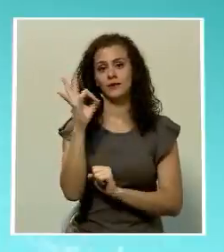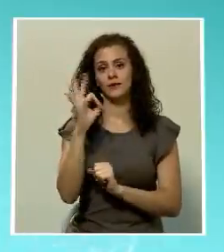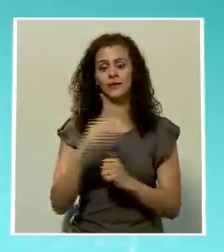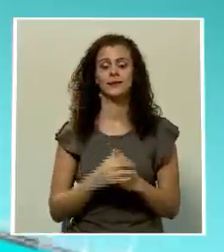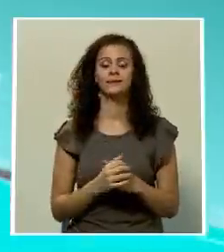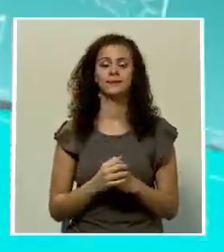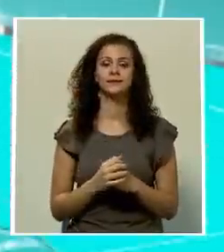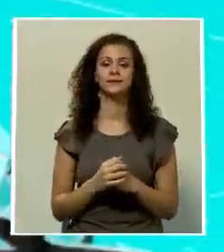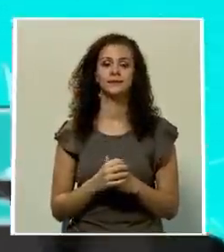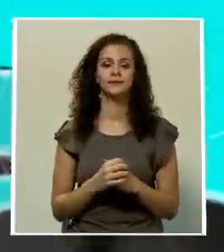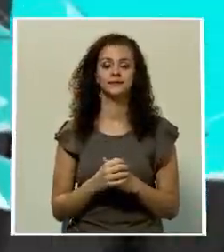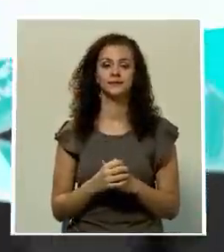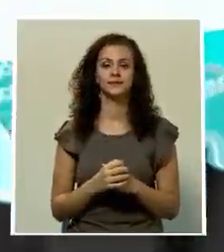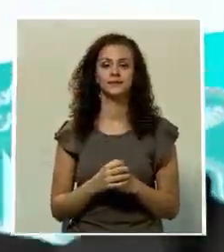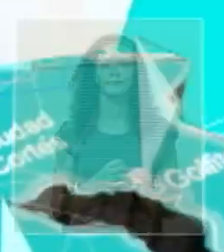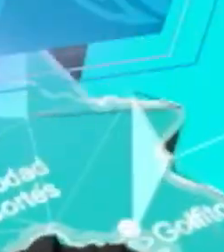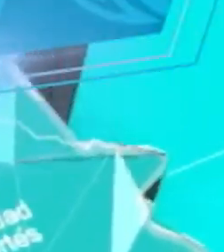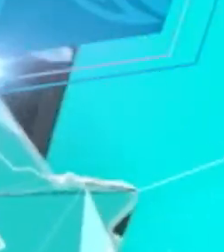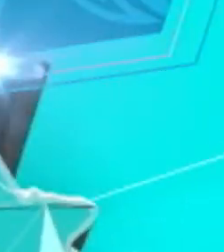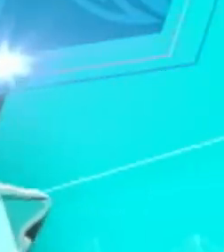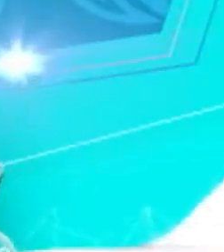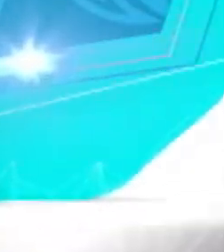COVID-19.